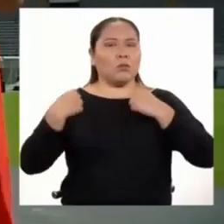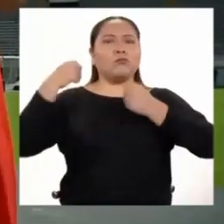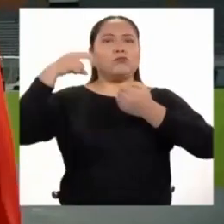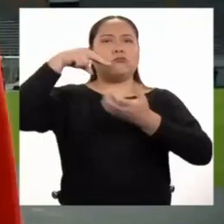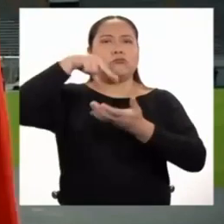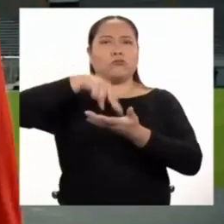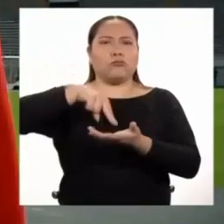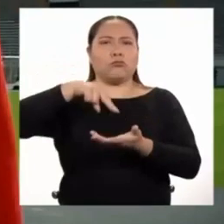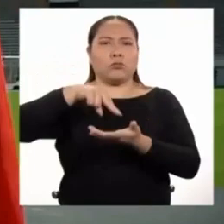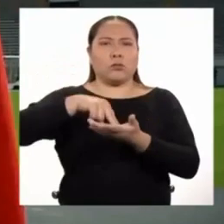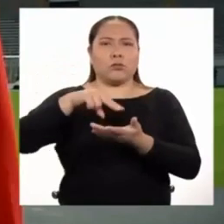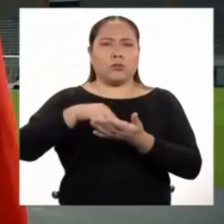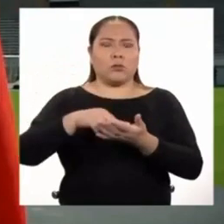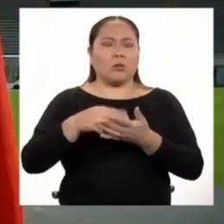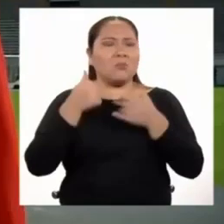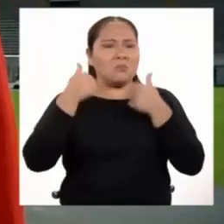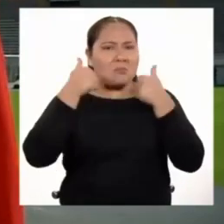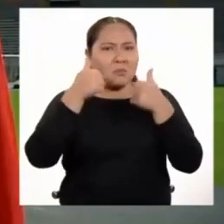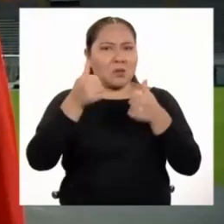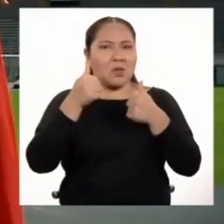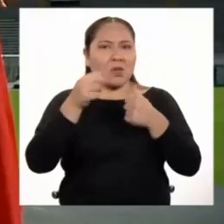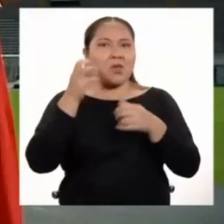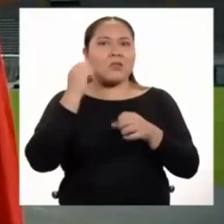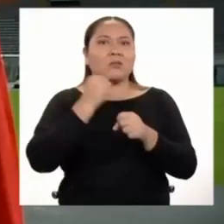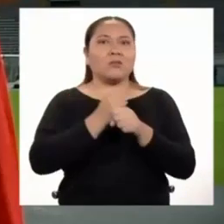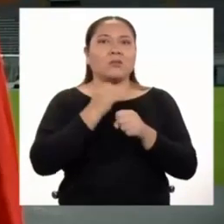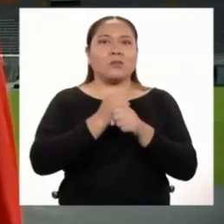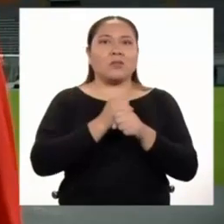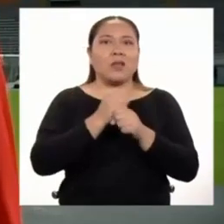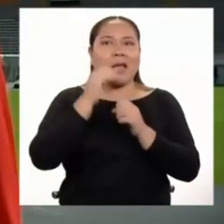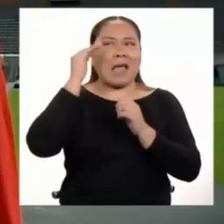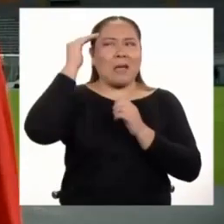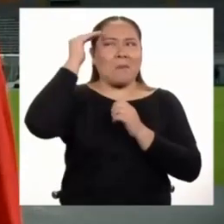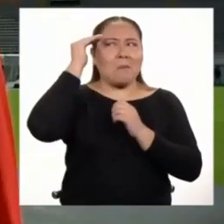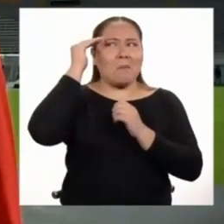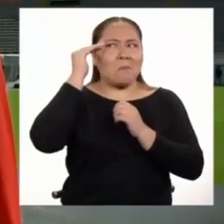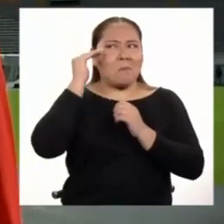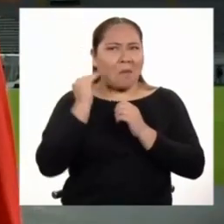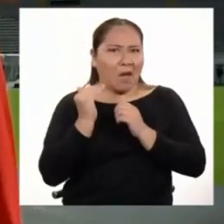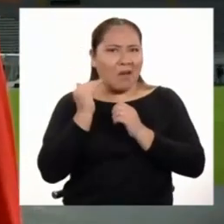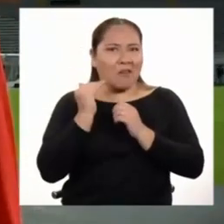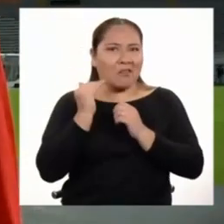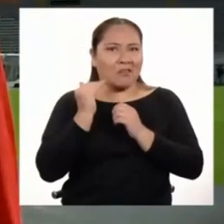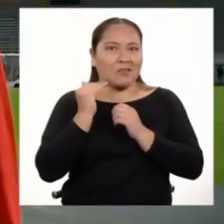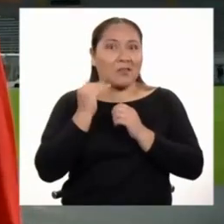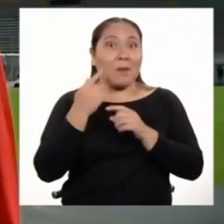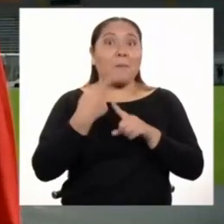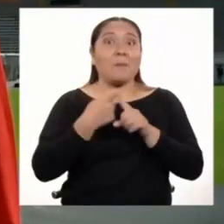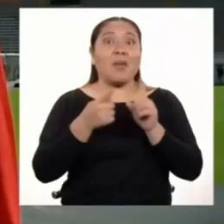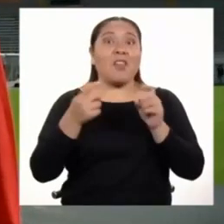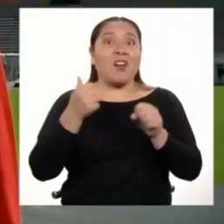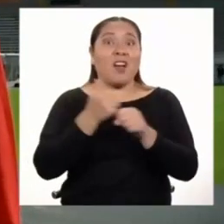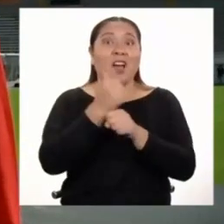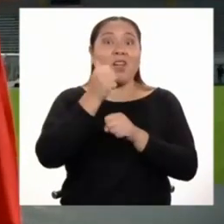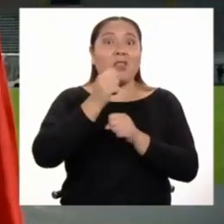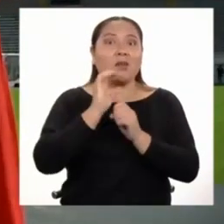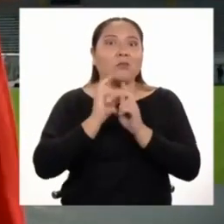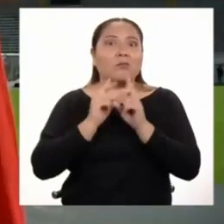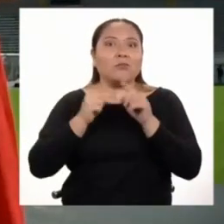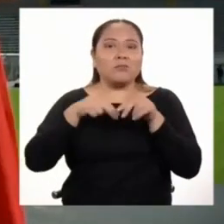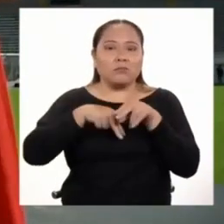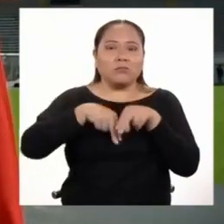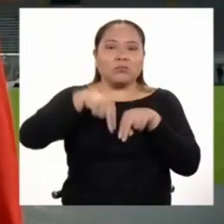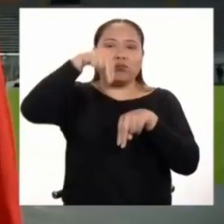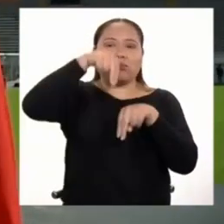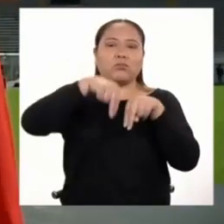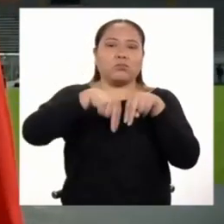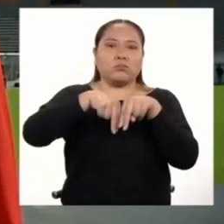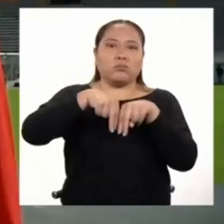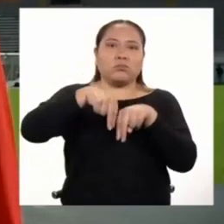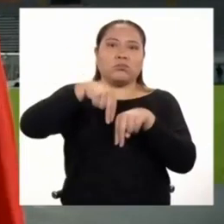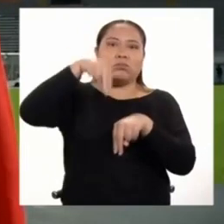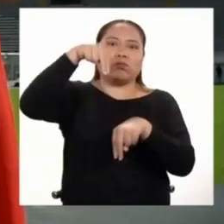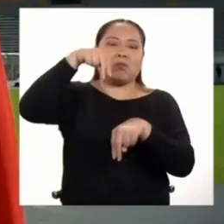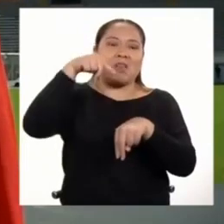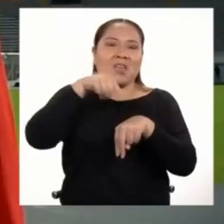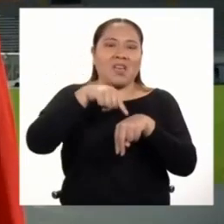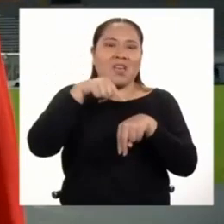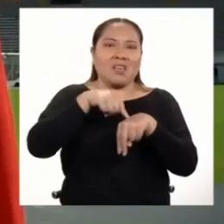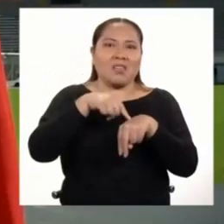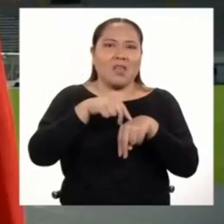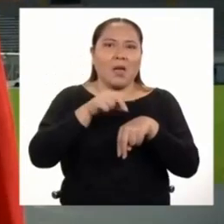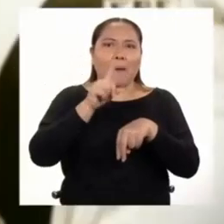enorme talento su relativa baja estatura, ganándole en salto a rivales que pasaban el